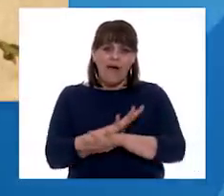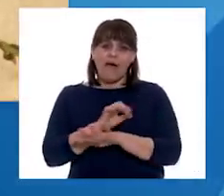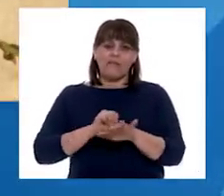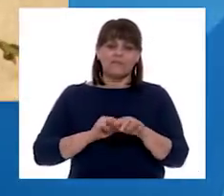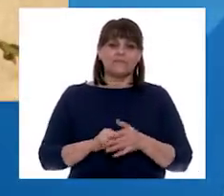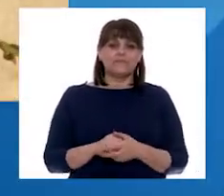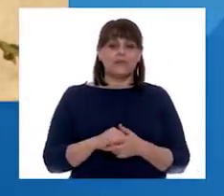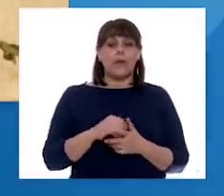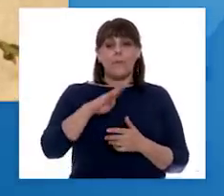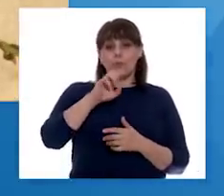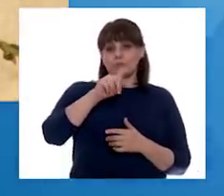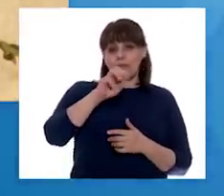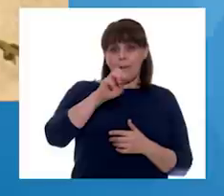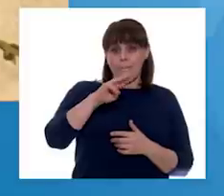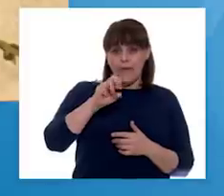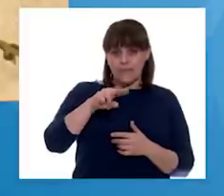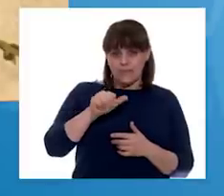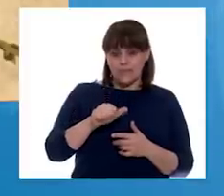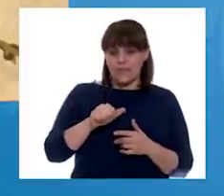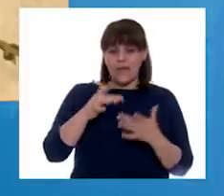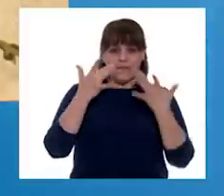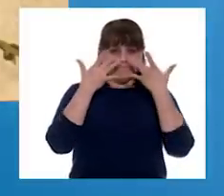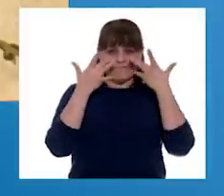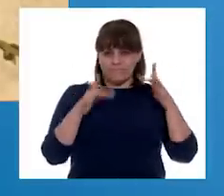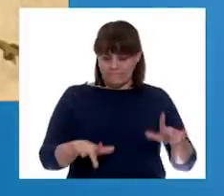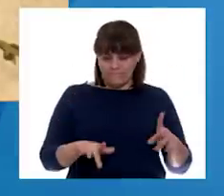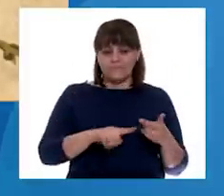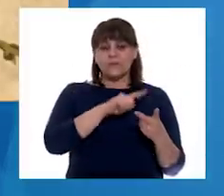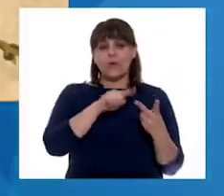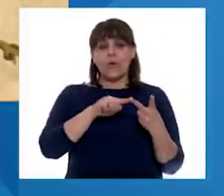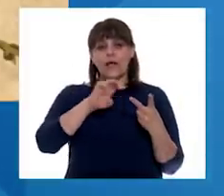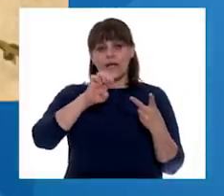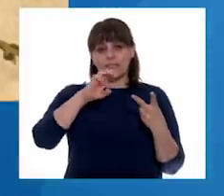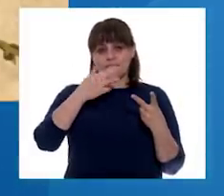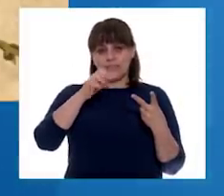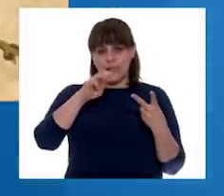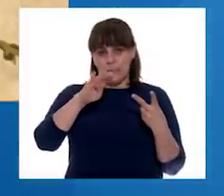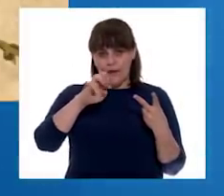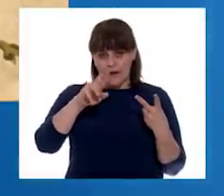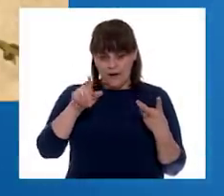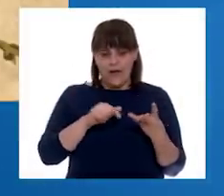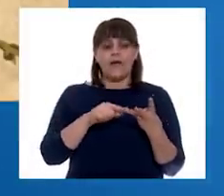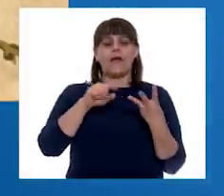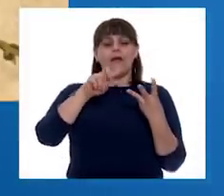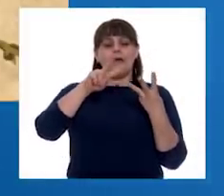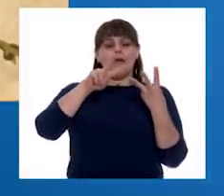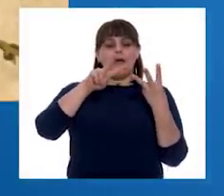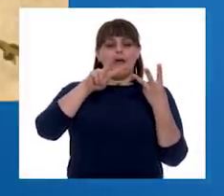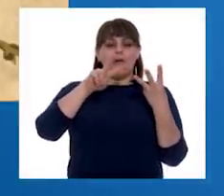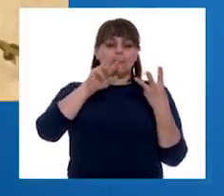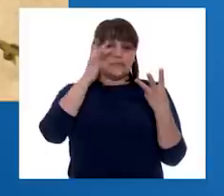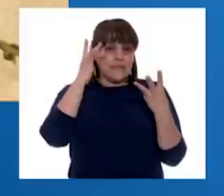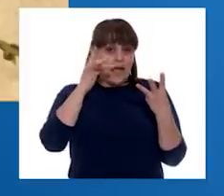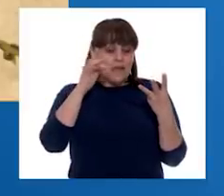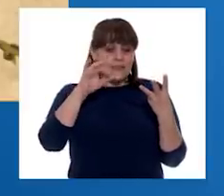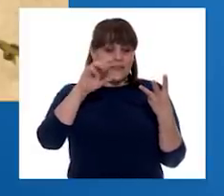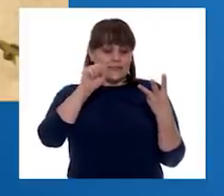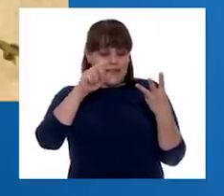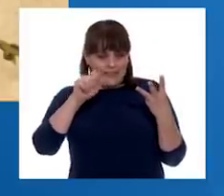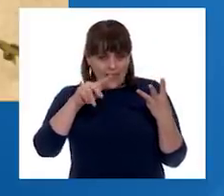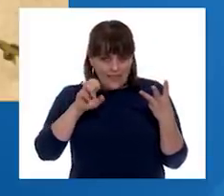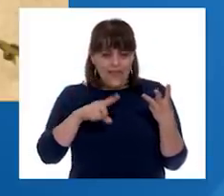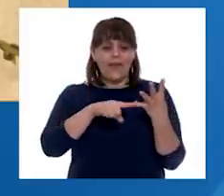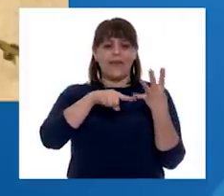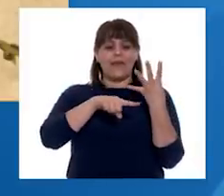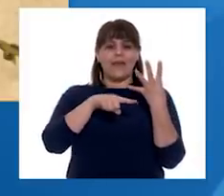la presidencia para combatir rebeliones. Francisco Echeverría le sustituye. Santa Anna la retoma. La deja. Pasa a Nicolás